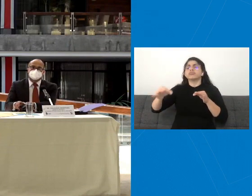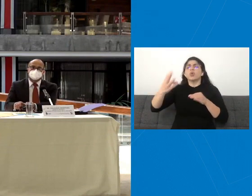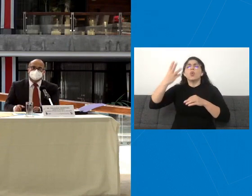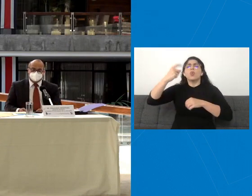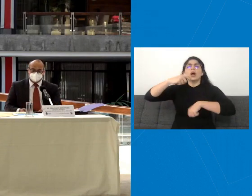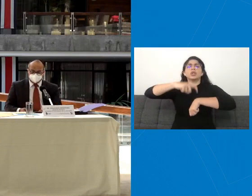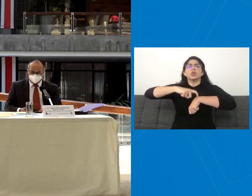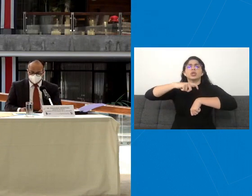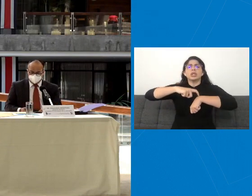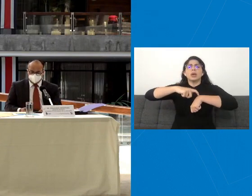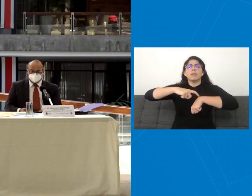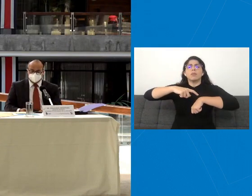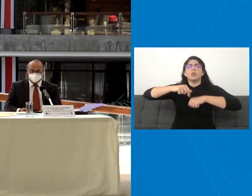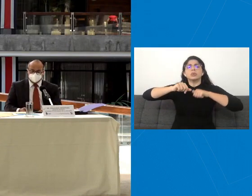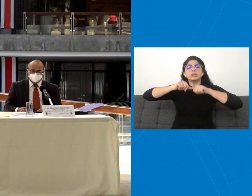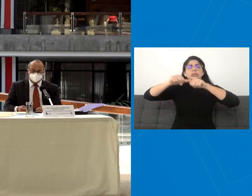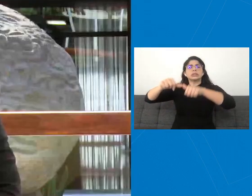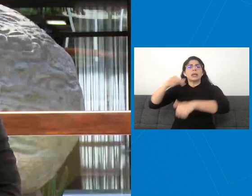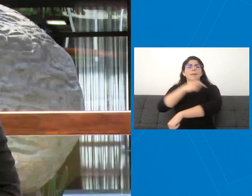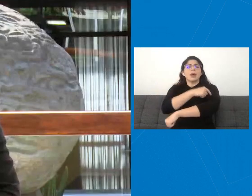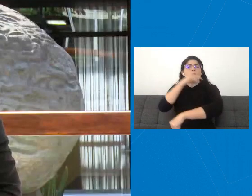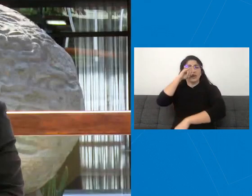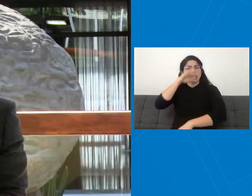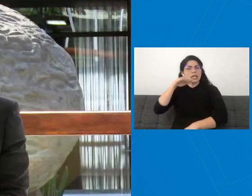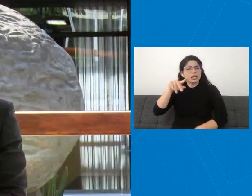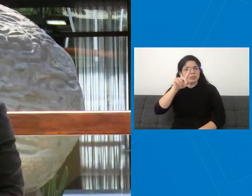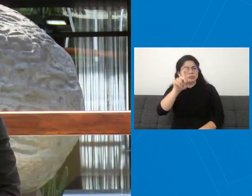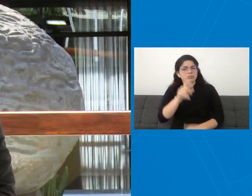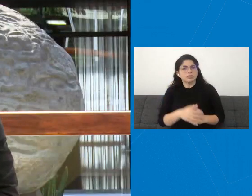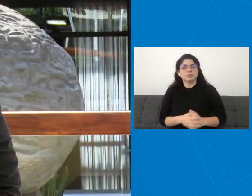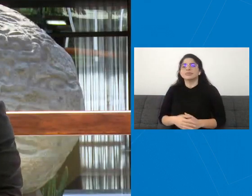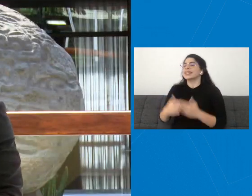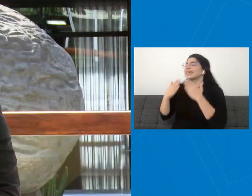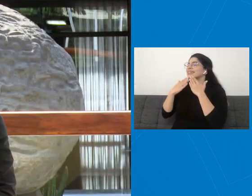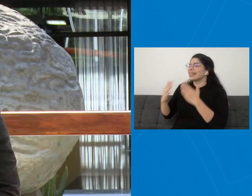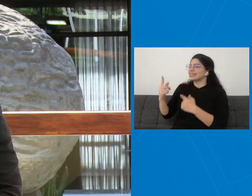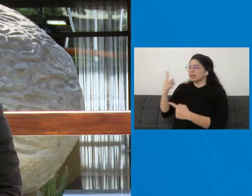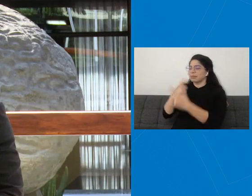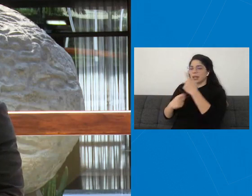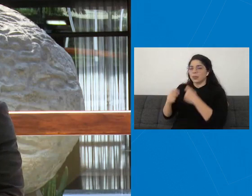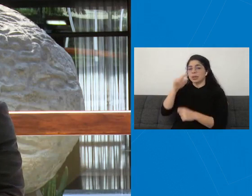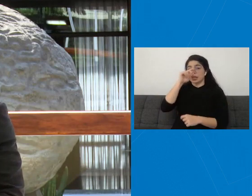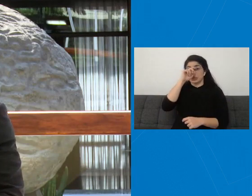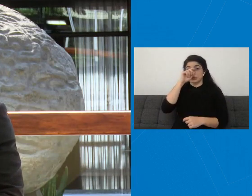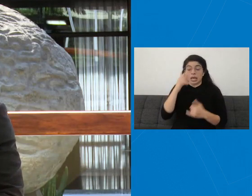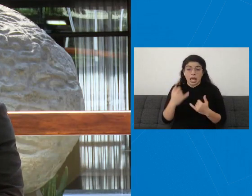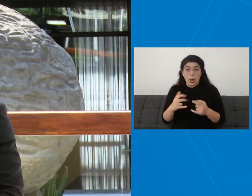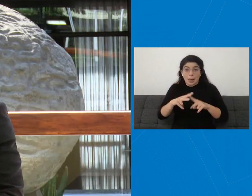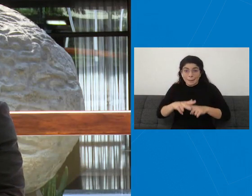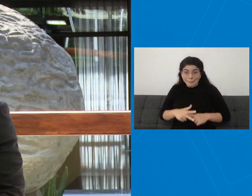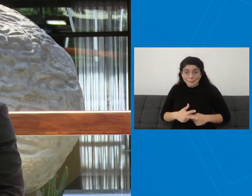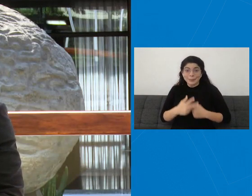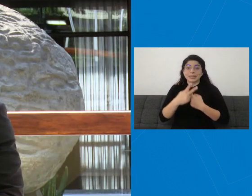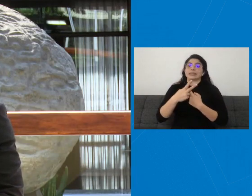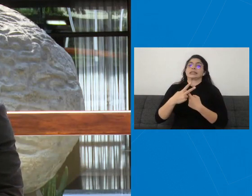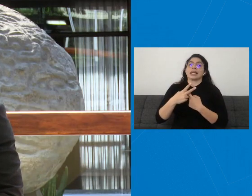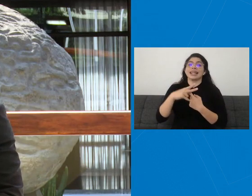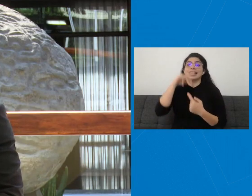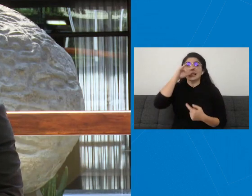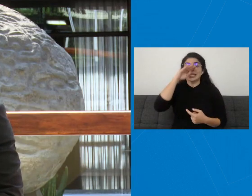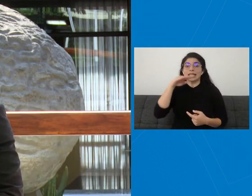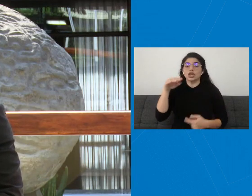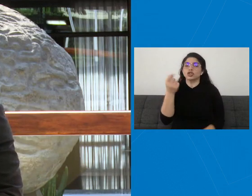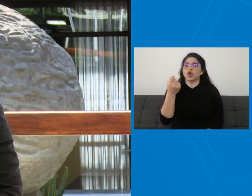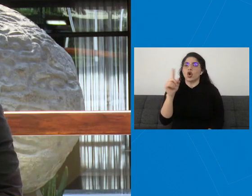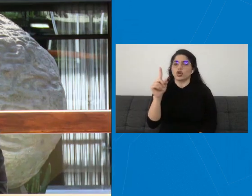vacunación pediátrica? Muchas gracias por las consultas. Se está empezando por niños de 11